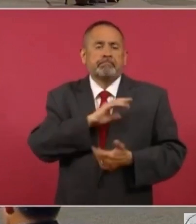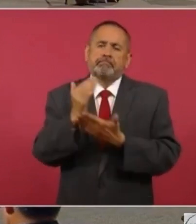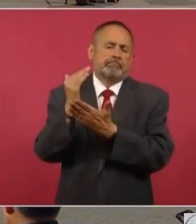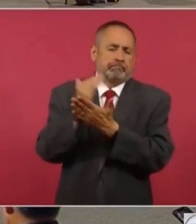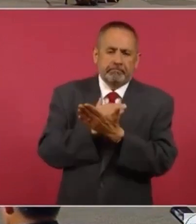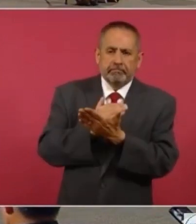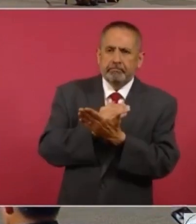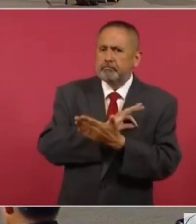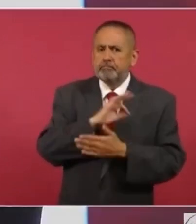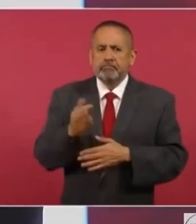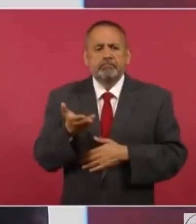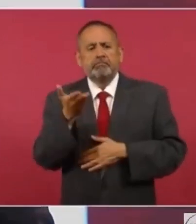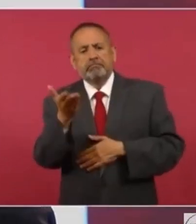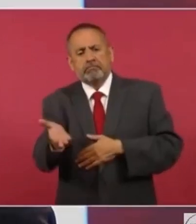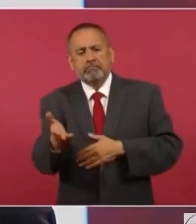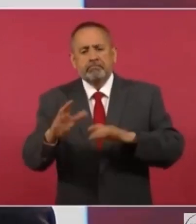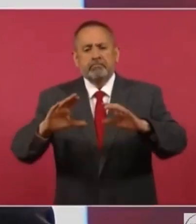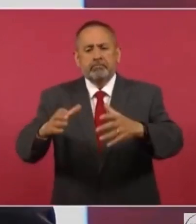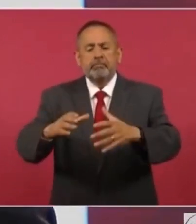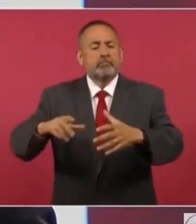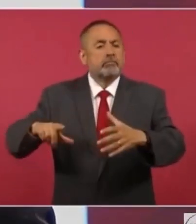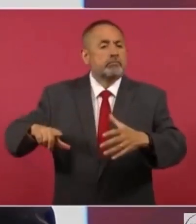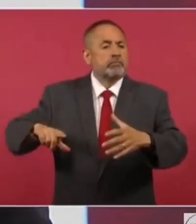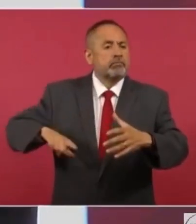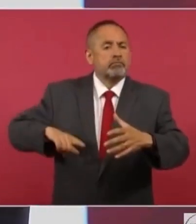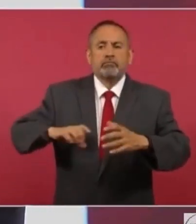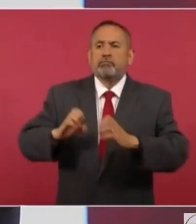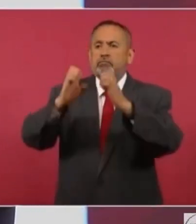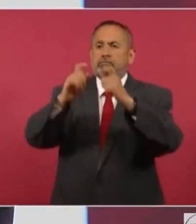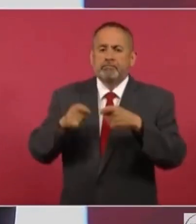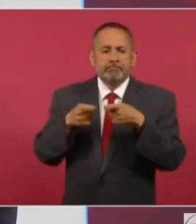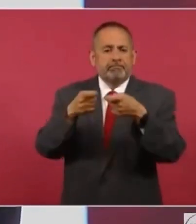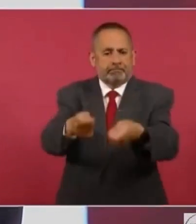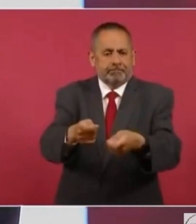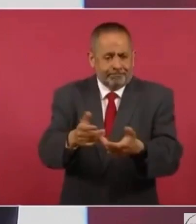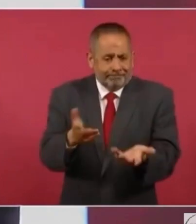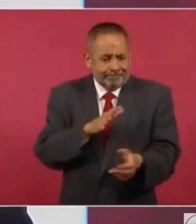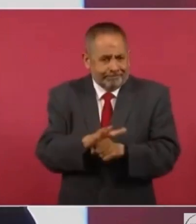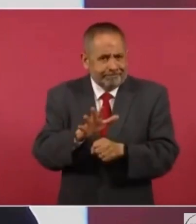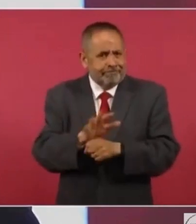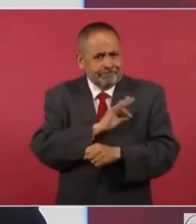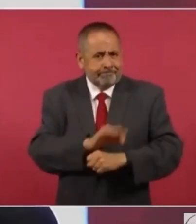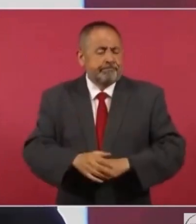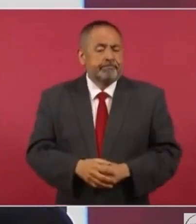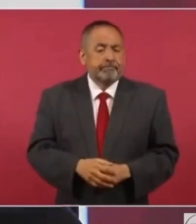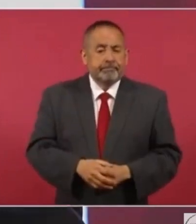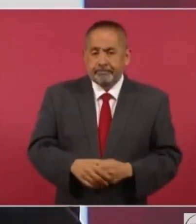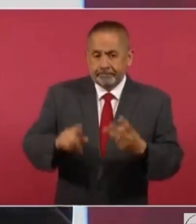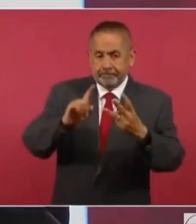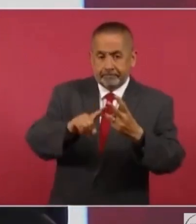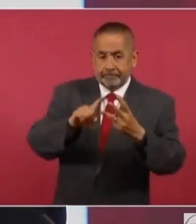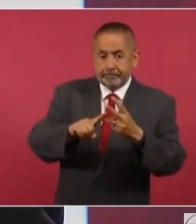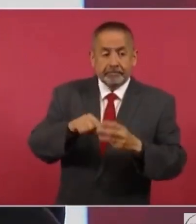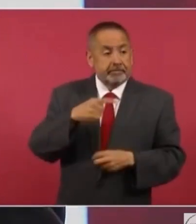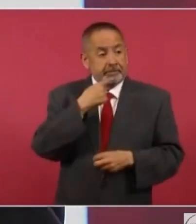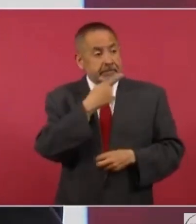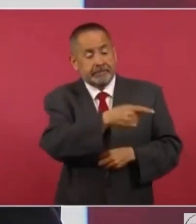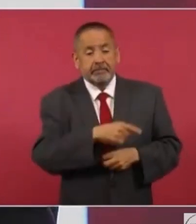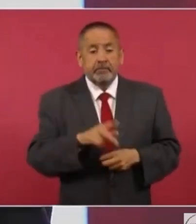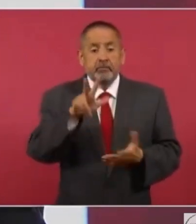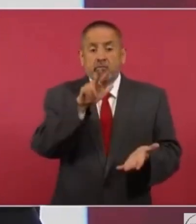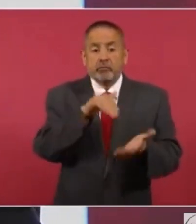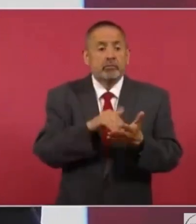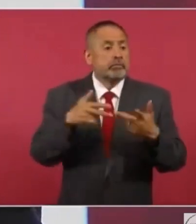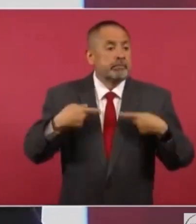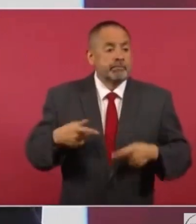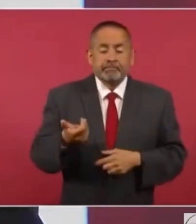pedir inmuebles de dominio público. 3. Serán despedidos 8,000